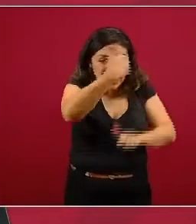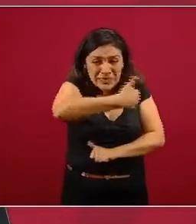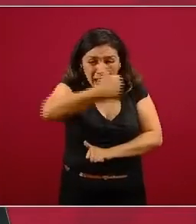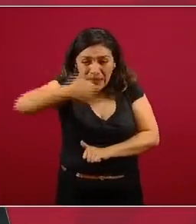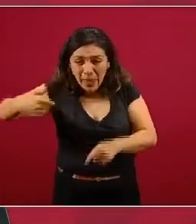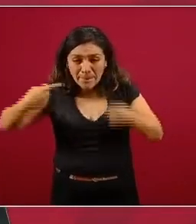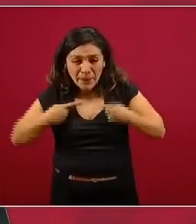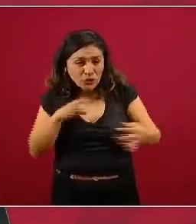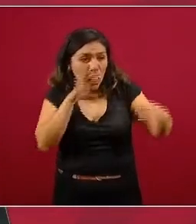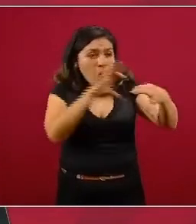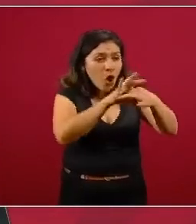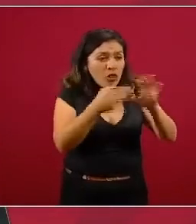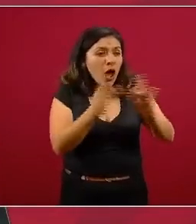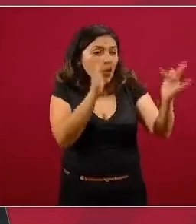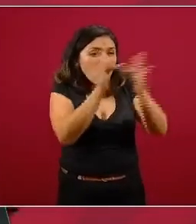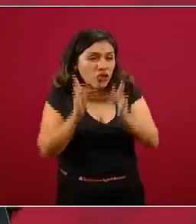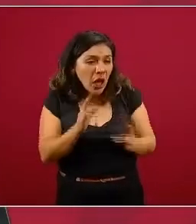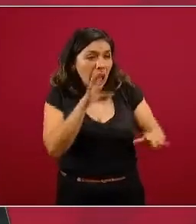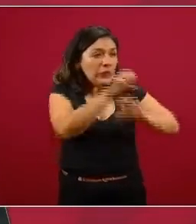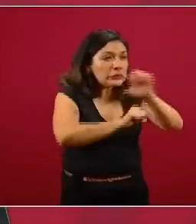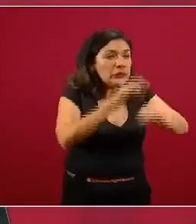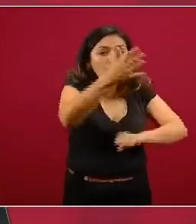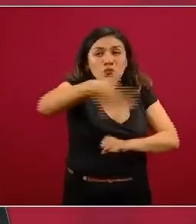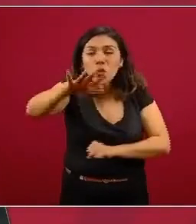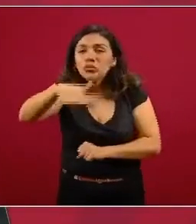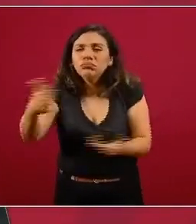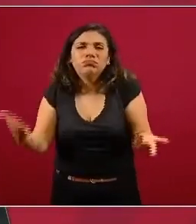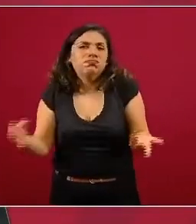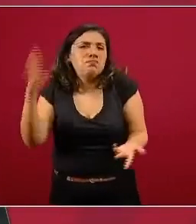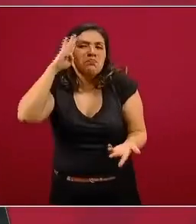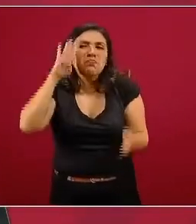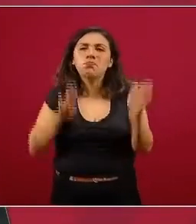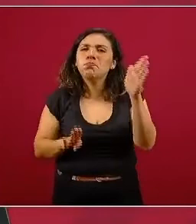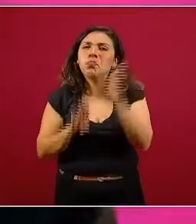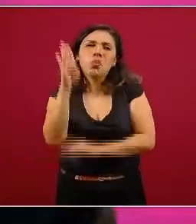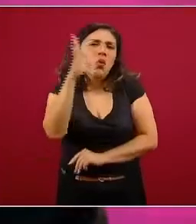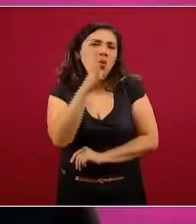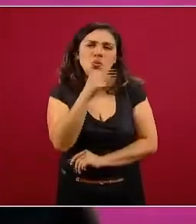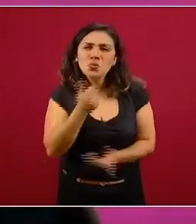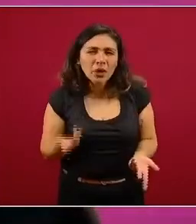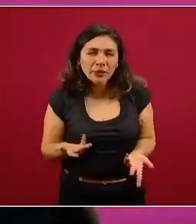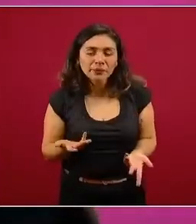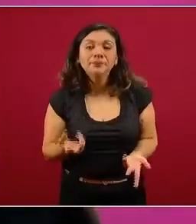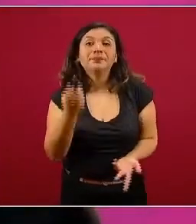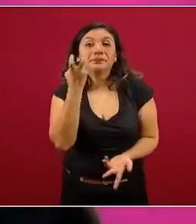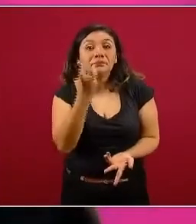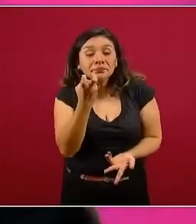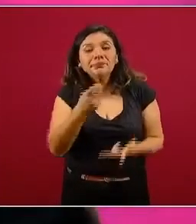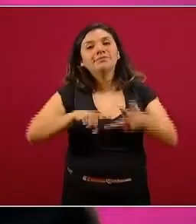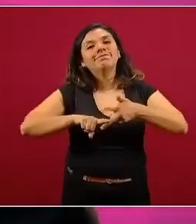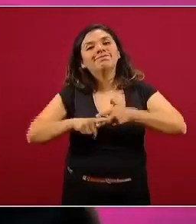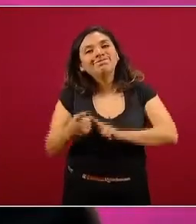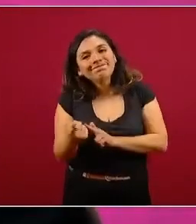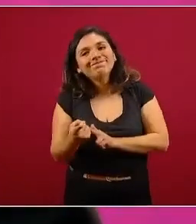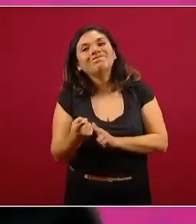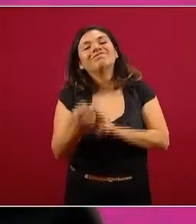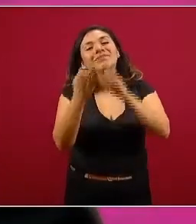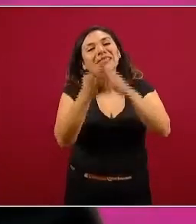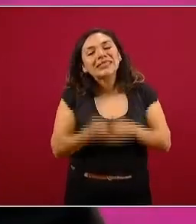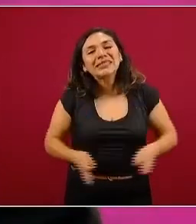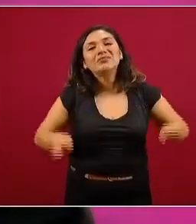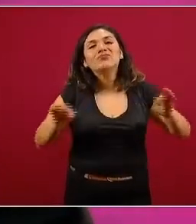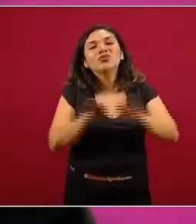las cadenas de contagio se ve rebasada. Y entonces empieza a tener una